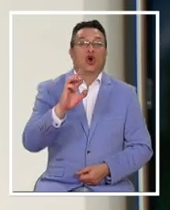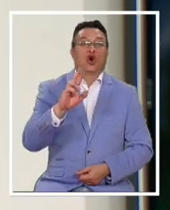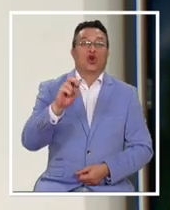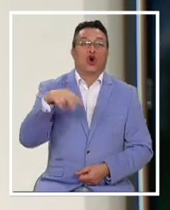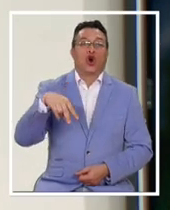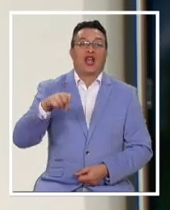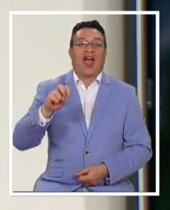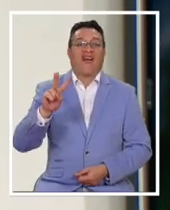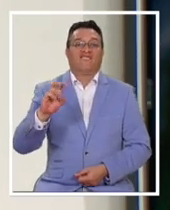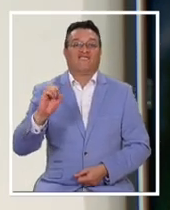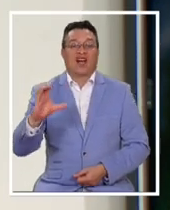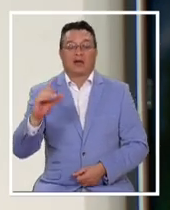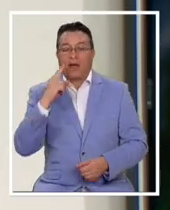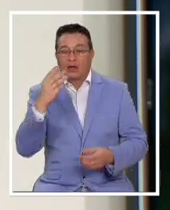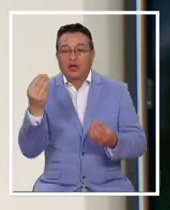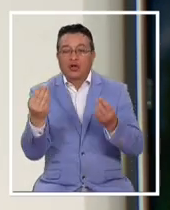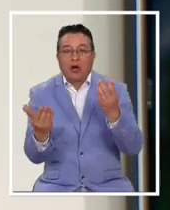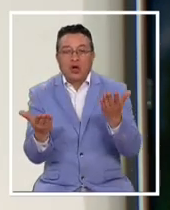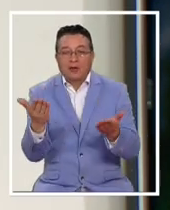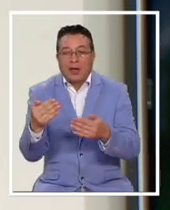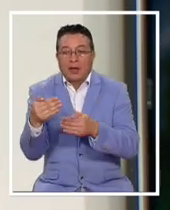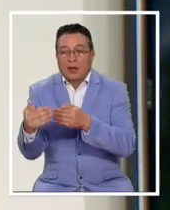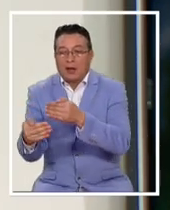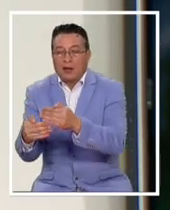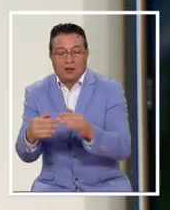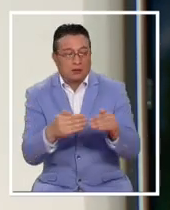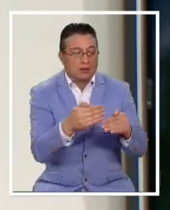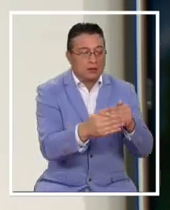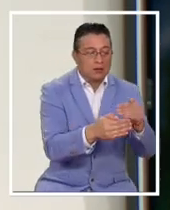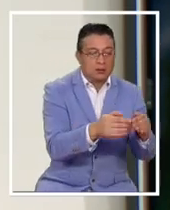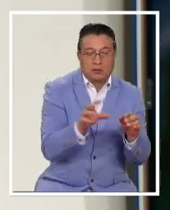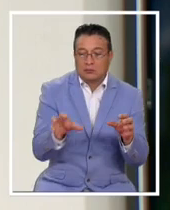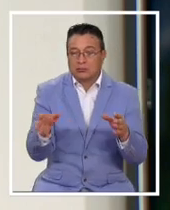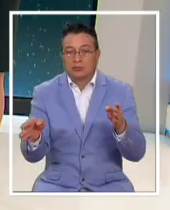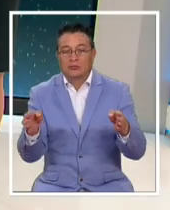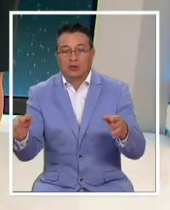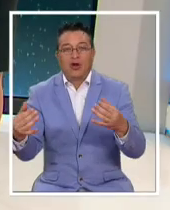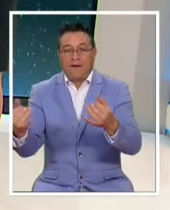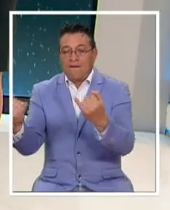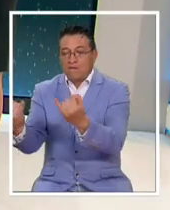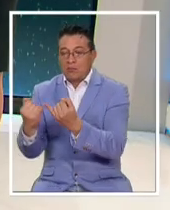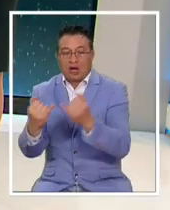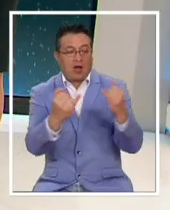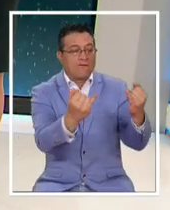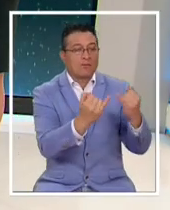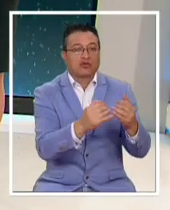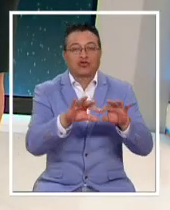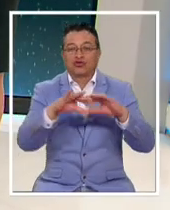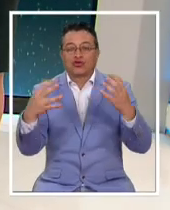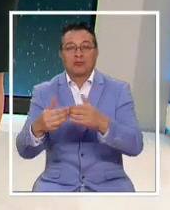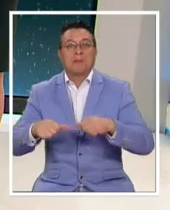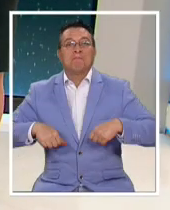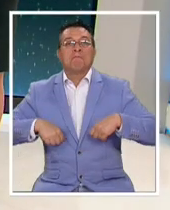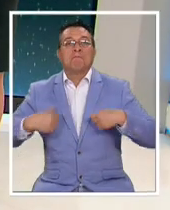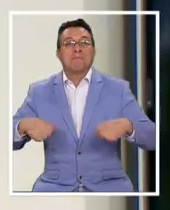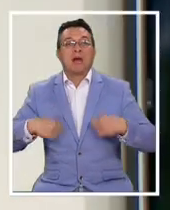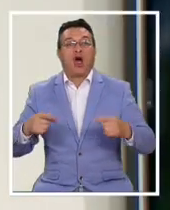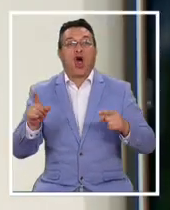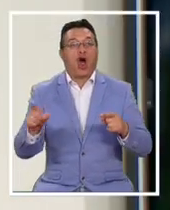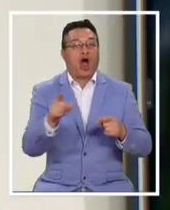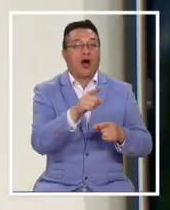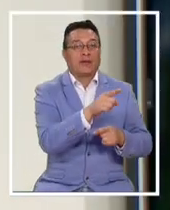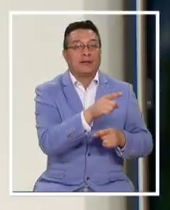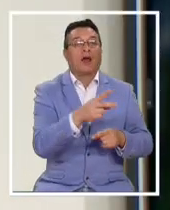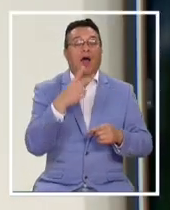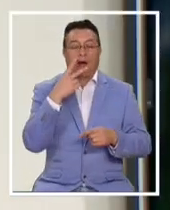atentos a cómo se van comportando con el ingreso a los datos de población más joven, que ya lo dijimos